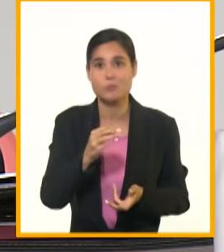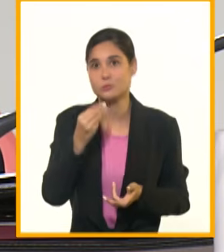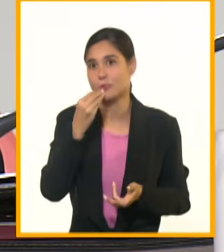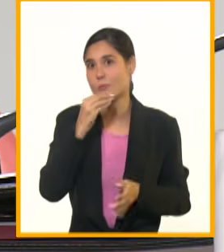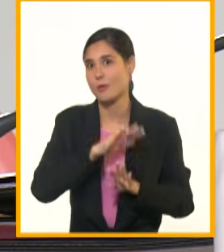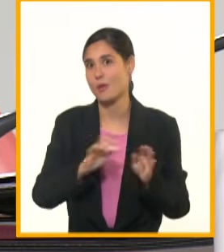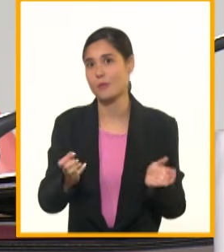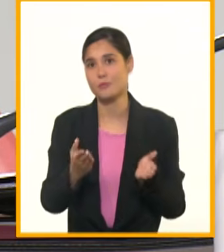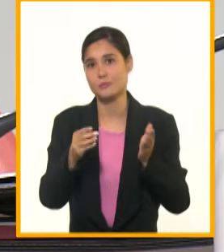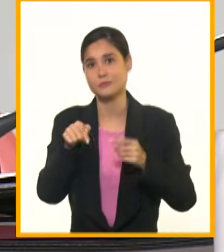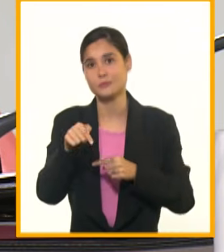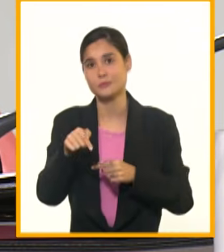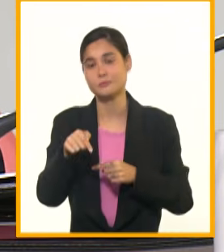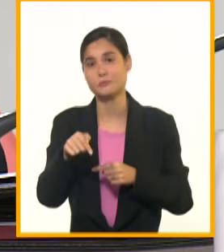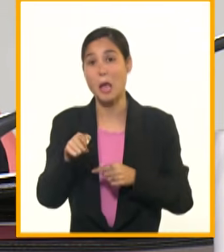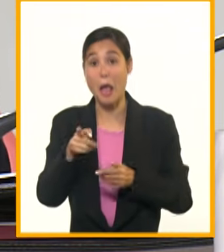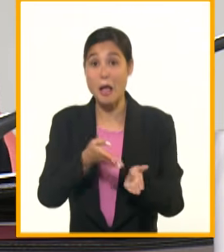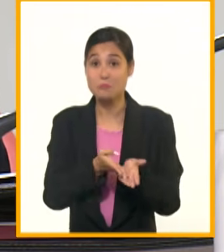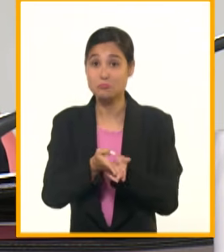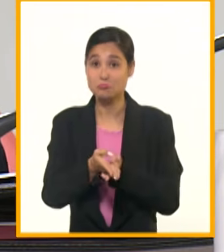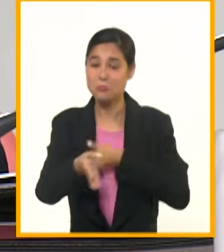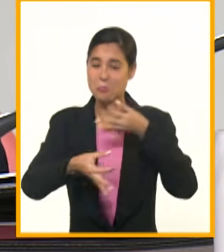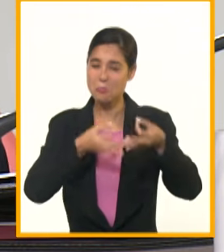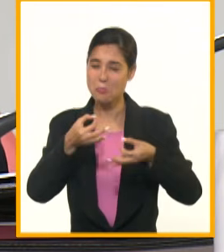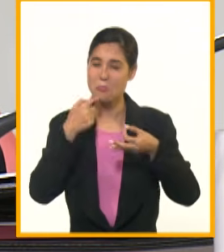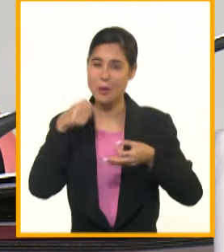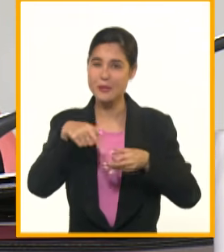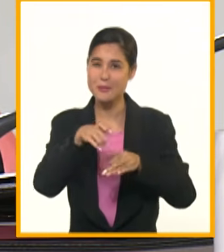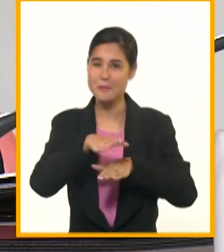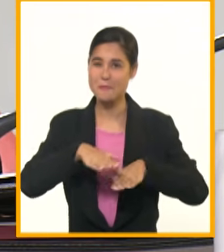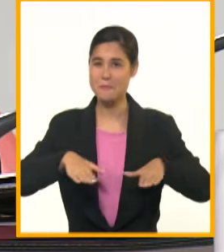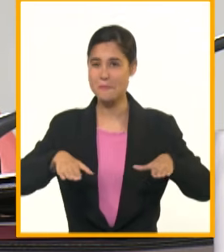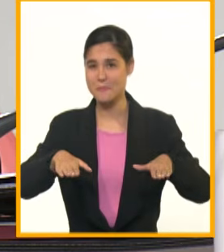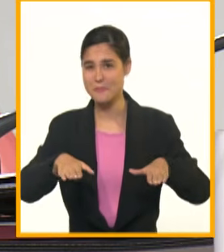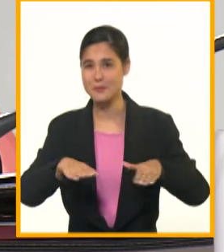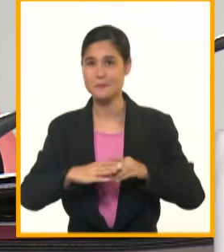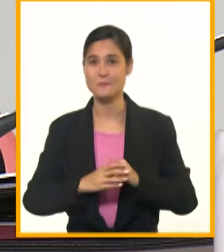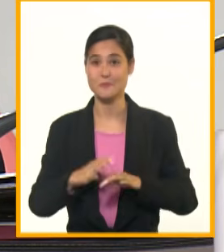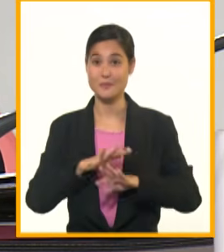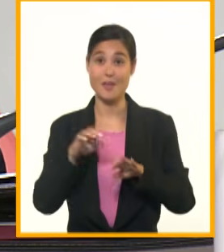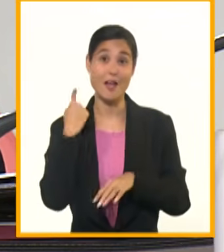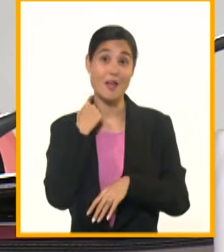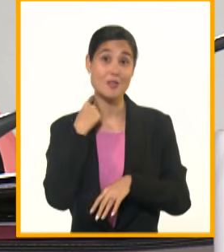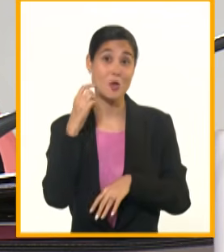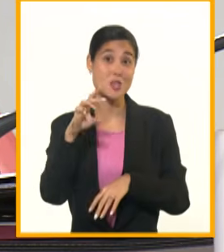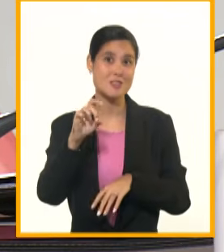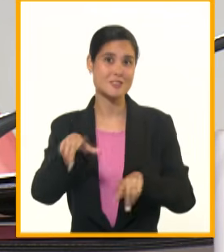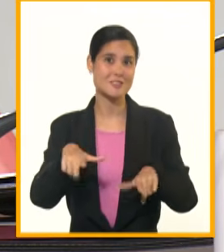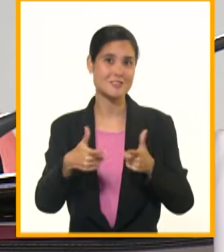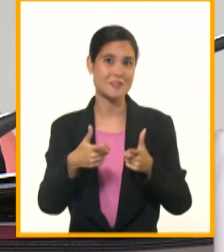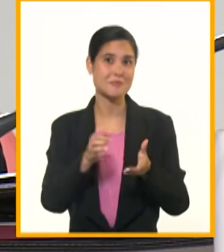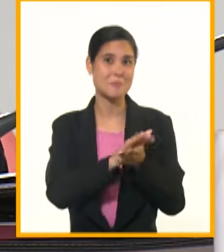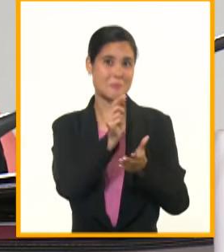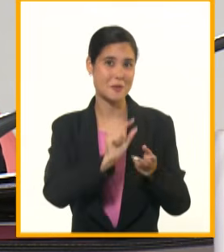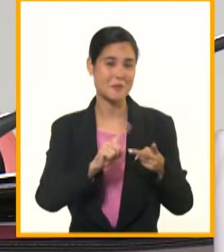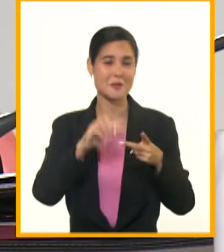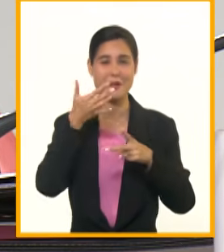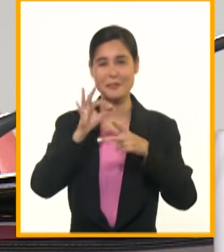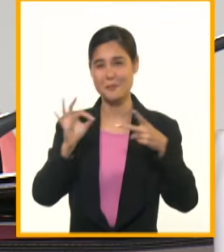de nuestro país. De eso seguiremos hablando. Acá en la mesa redonda estamos celebrando los 15 años de Mayabeque y